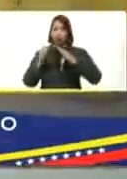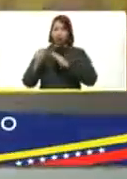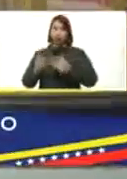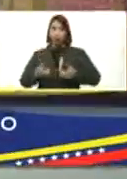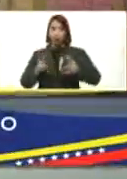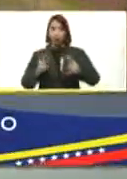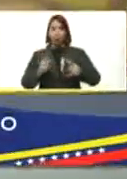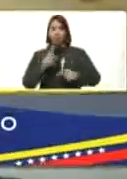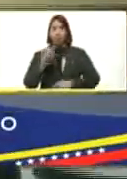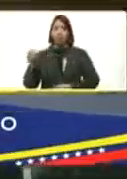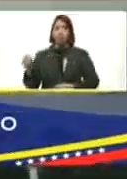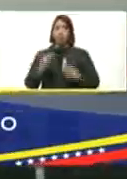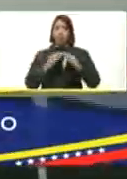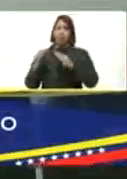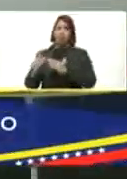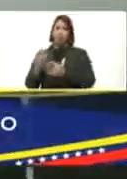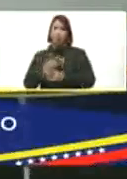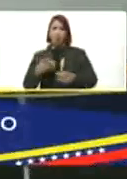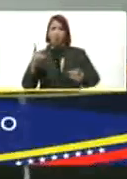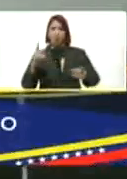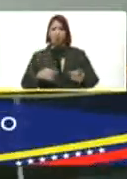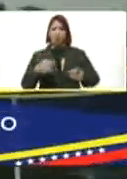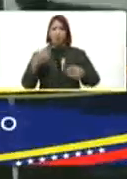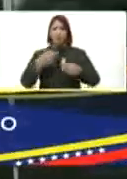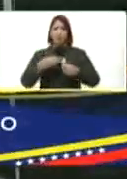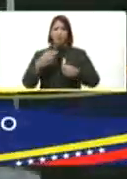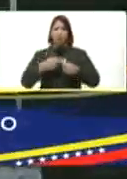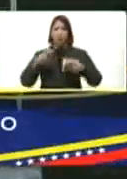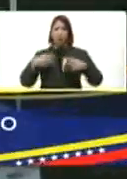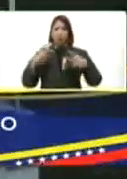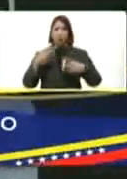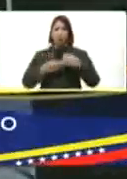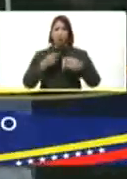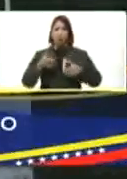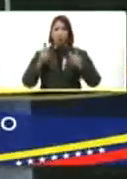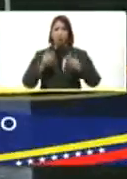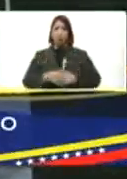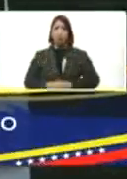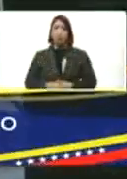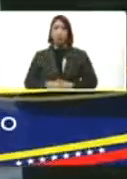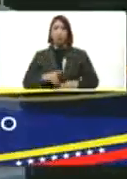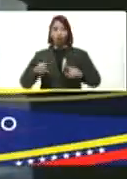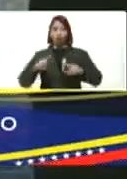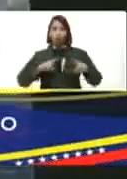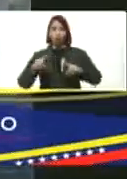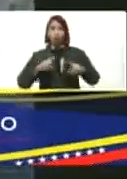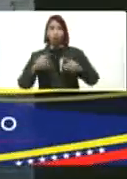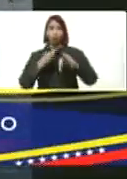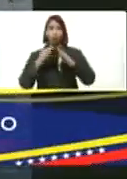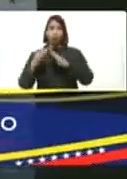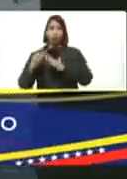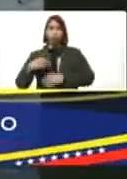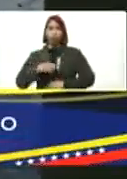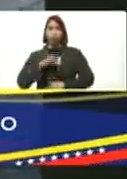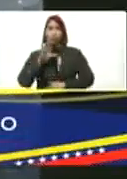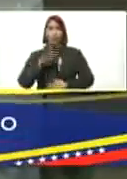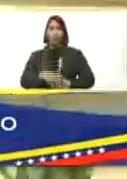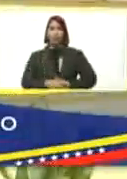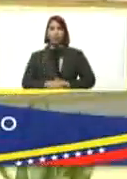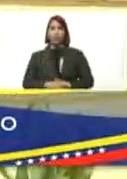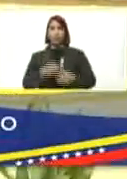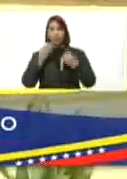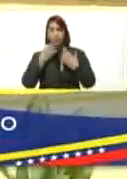100 viviendas dignas. El Petro, una innovación que hace posible la ejecución de viviendas en nuestro país. Y